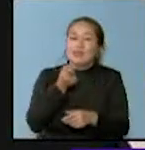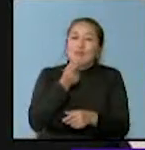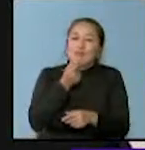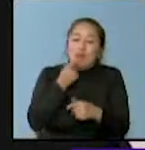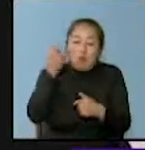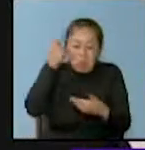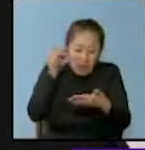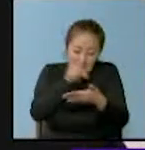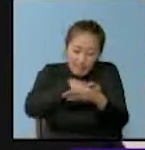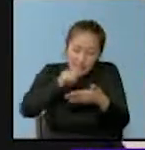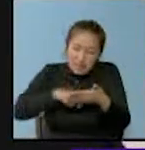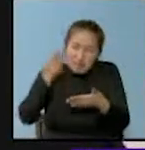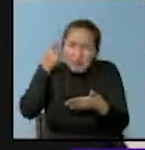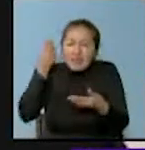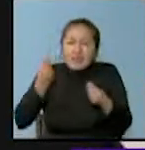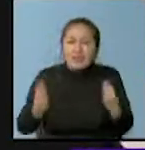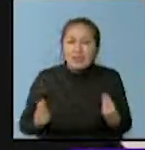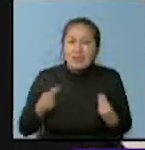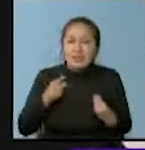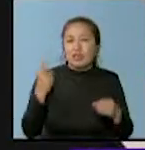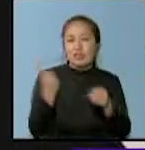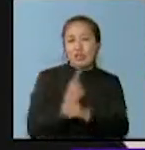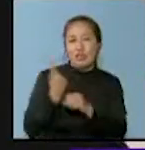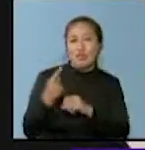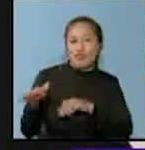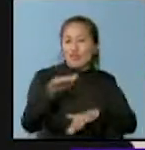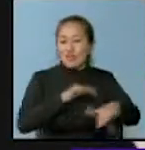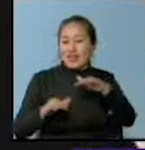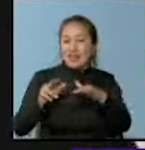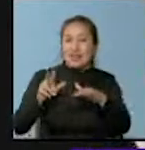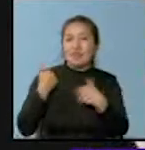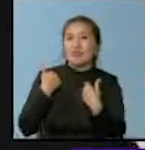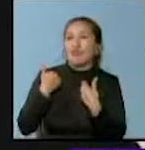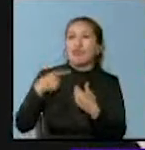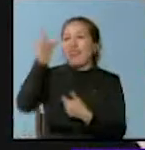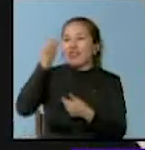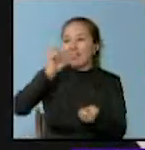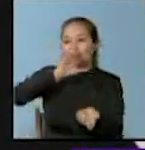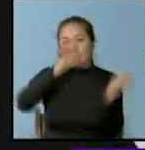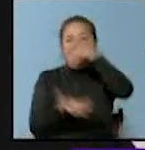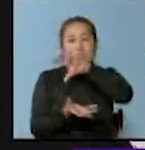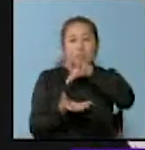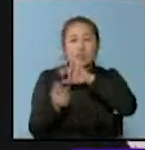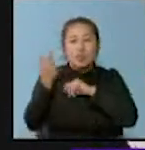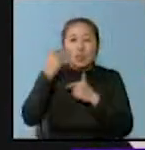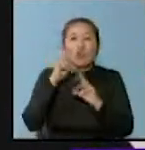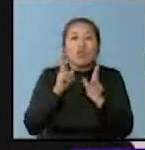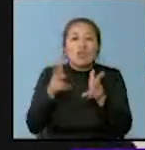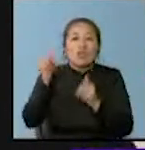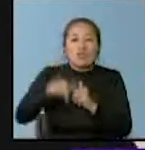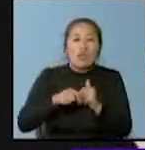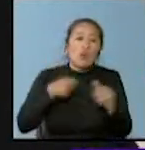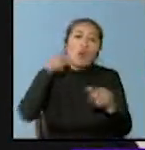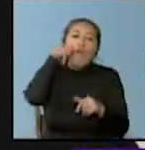estarían pensando, pero no podemos armar un país al revés. Porque si hoy decimos, bueno, el que